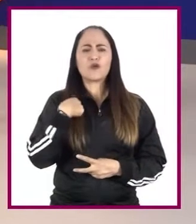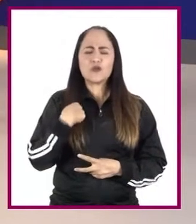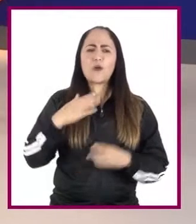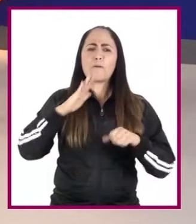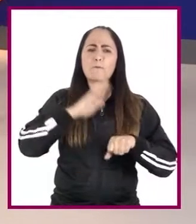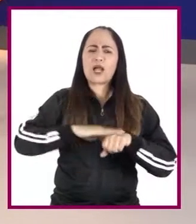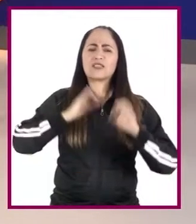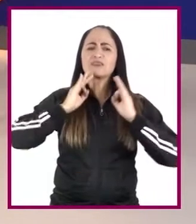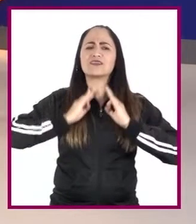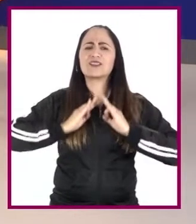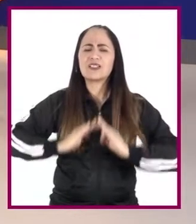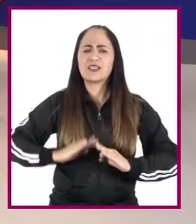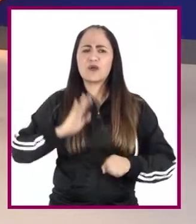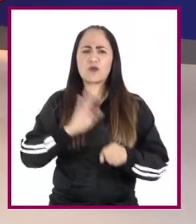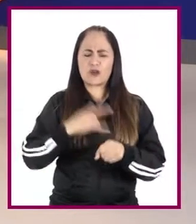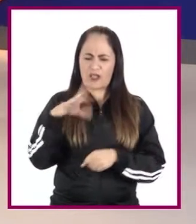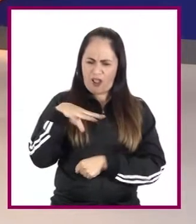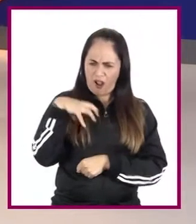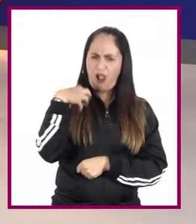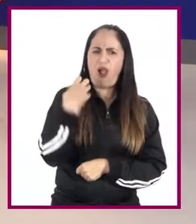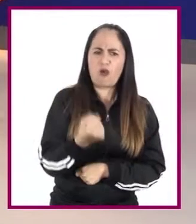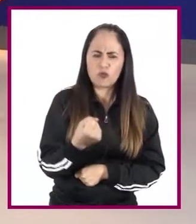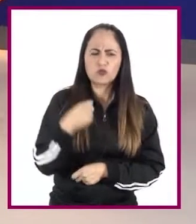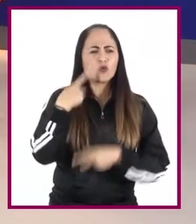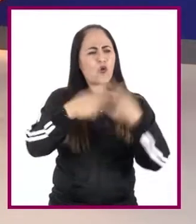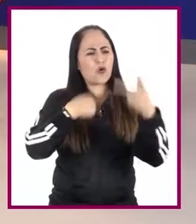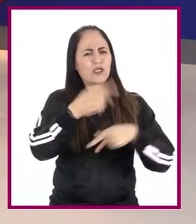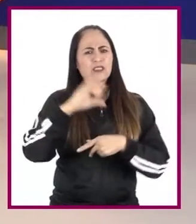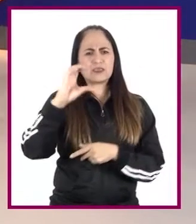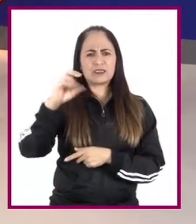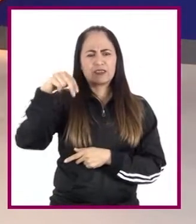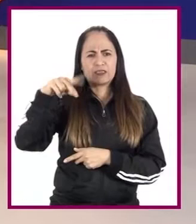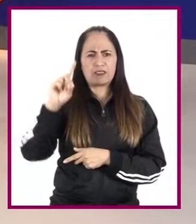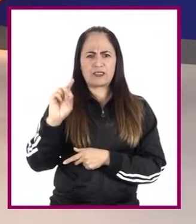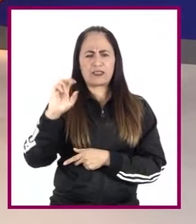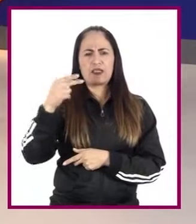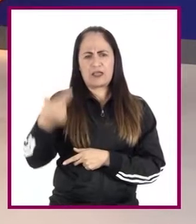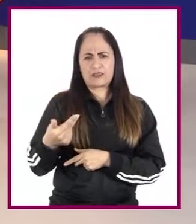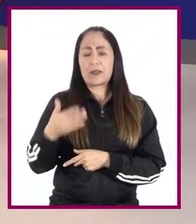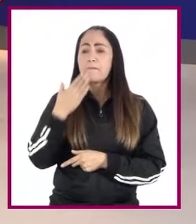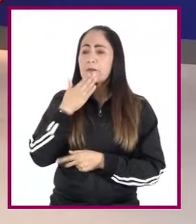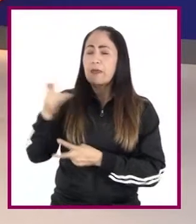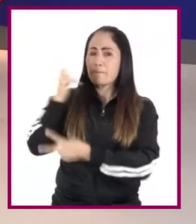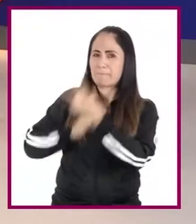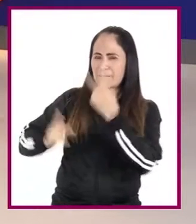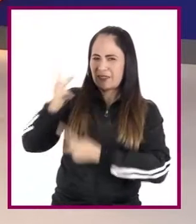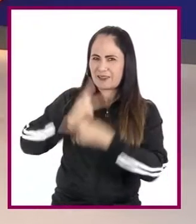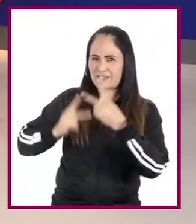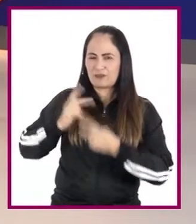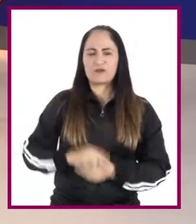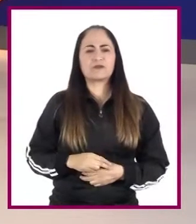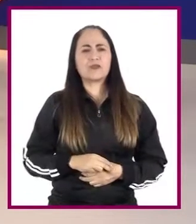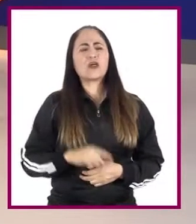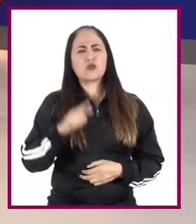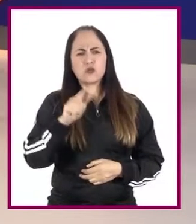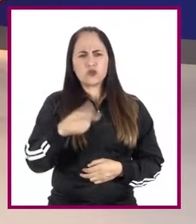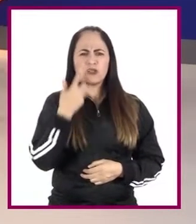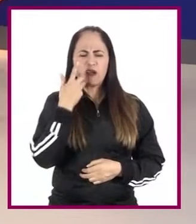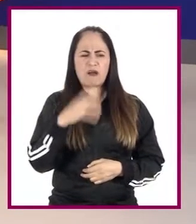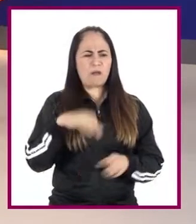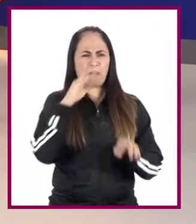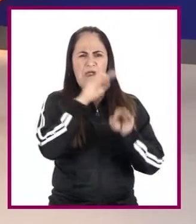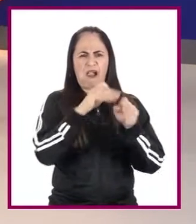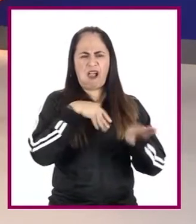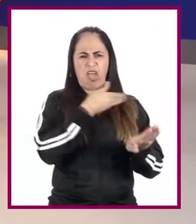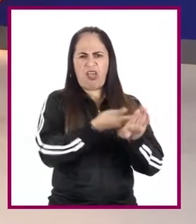Pues porque ante cualquier abuso podemos acudir a la CNDH. Bienvenido, paisano. Si alguien intenta extorsionarte, maltratarte o abusar de ti,